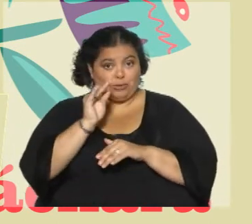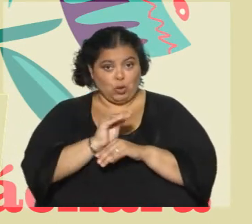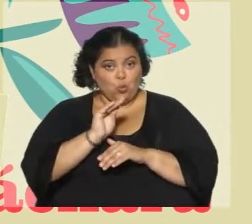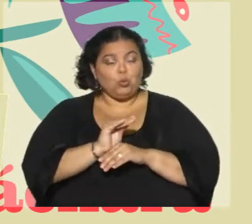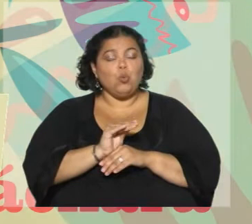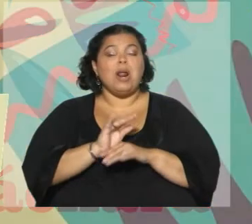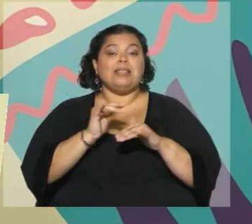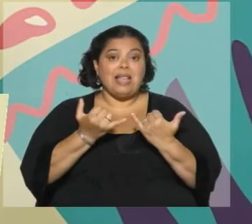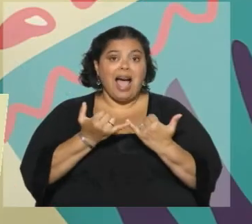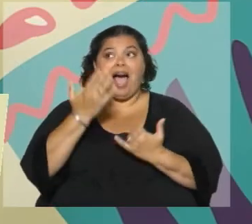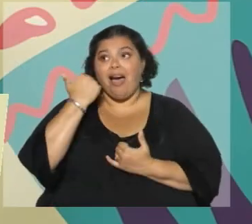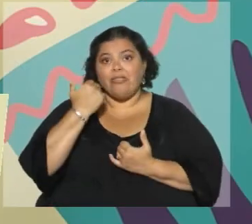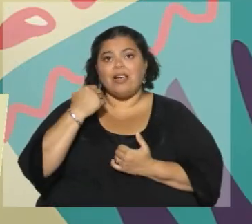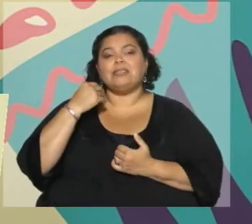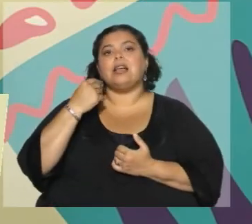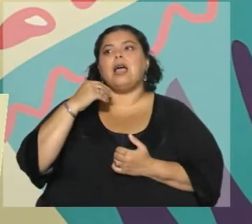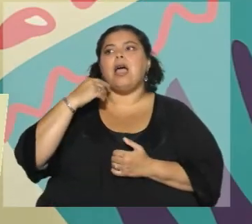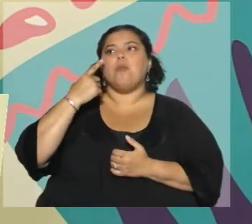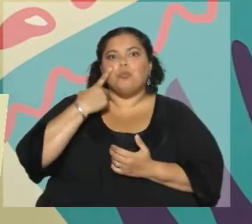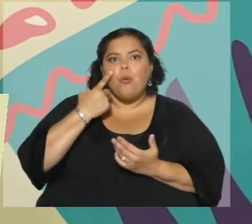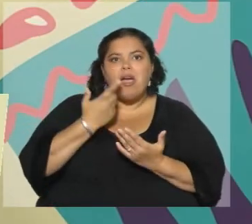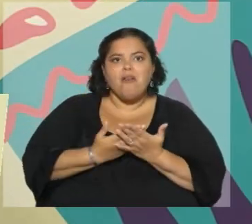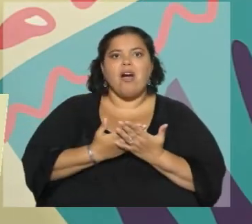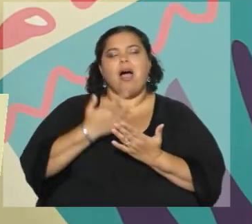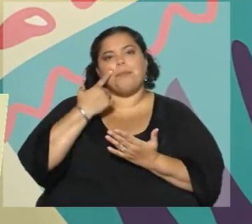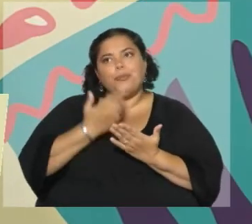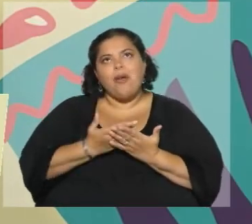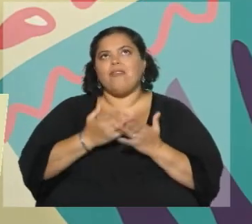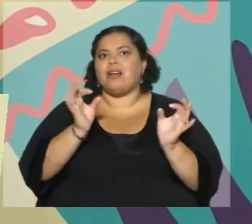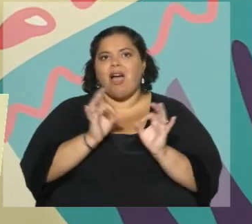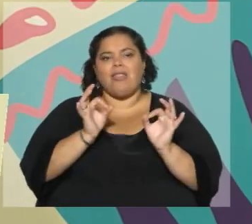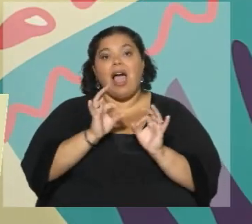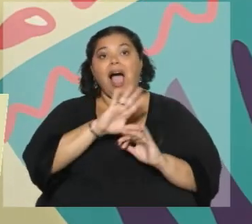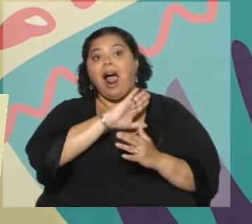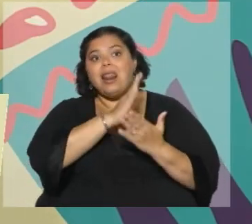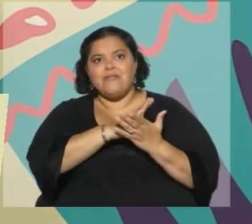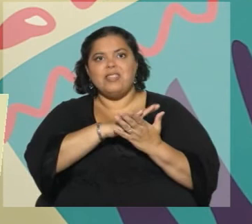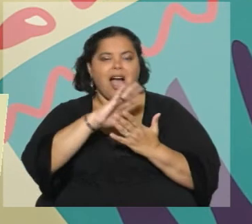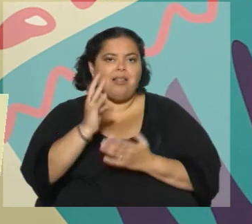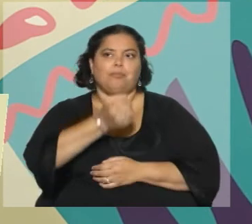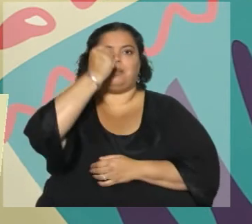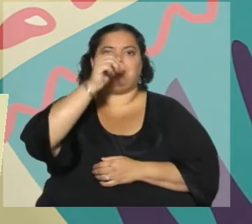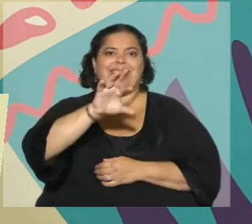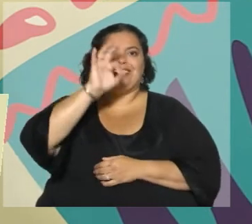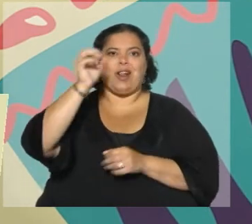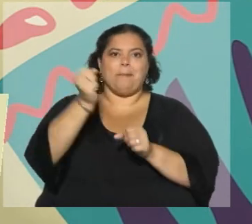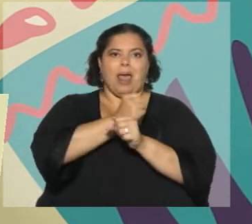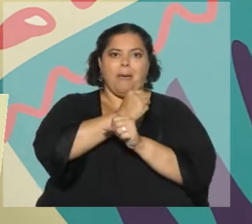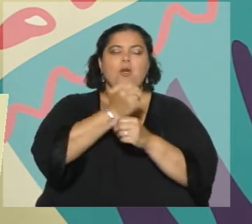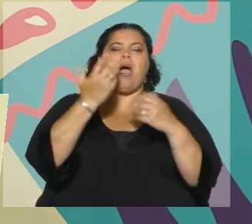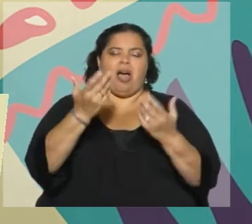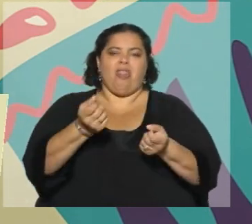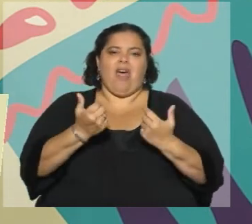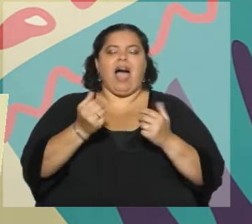este proyecto y por suerte en el último año fuimos zona 2 que también sin este fondo realmente no lo había podido realizar por por